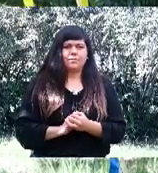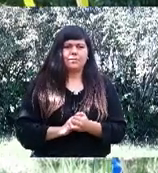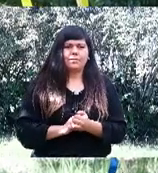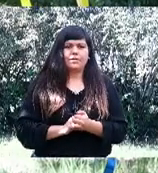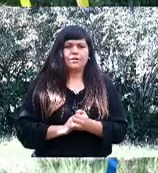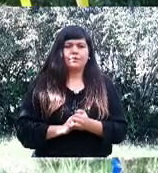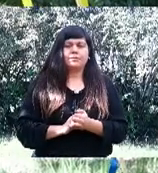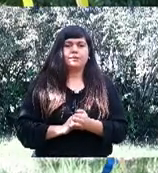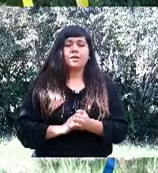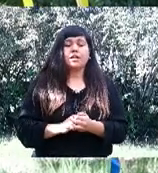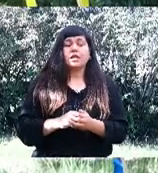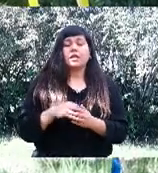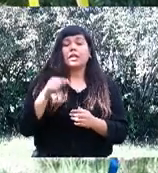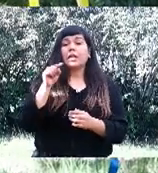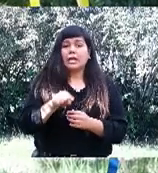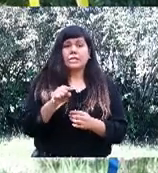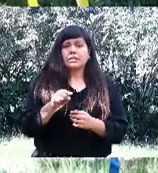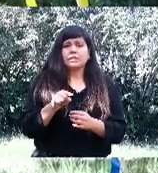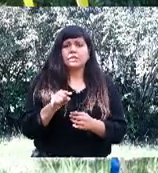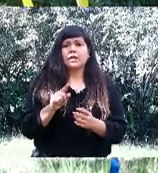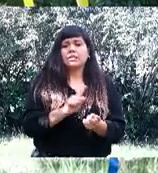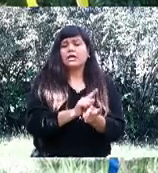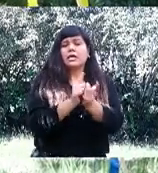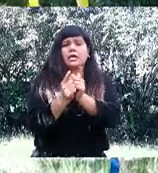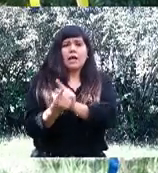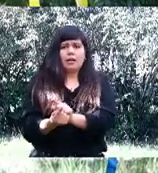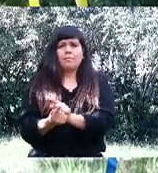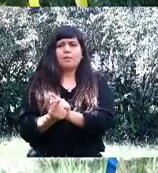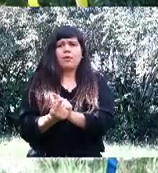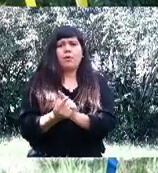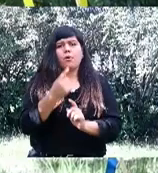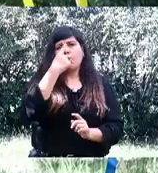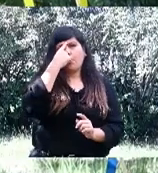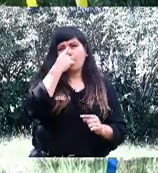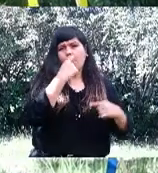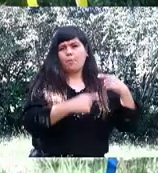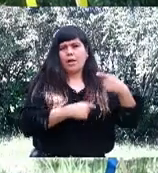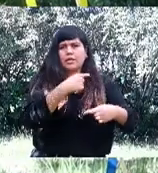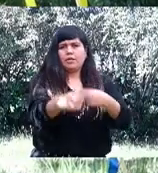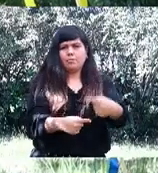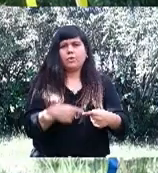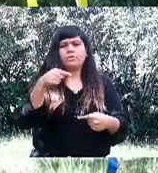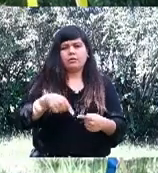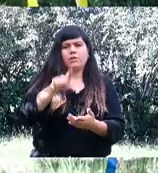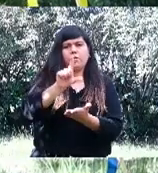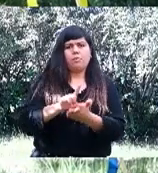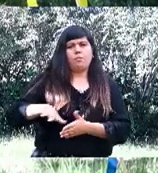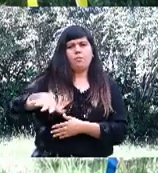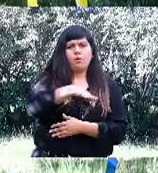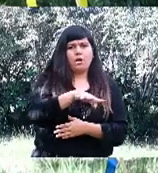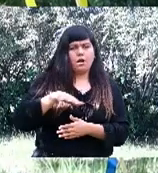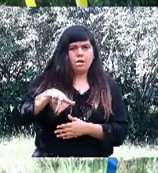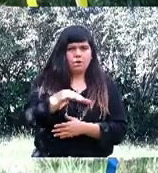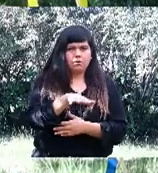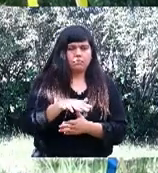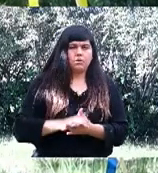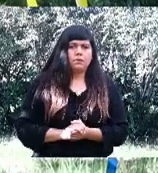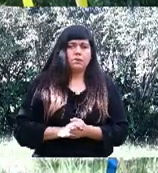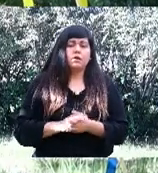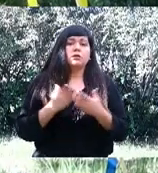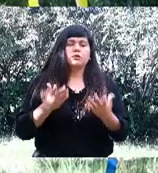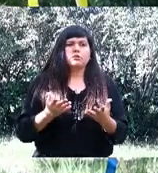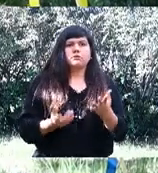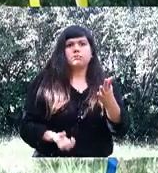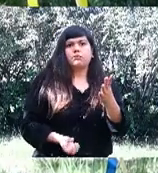que había sido el fondo se había transformado en un patrimonio de este espacio también entonces una una